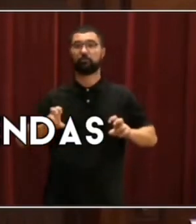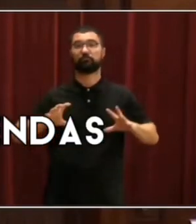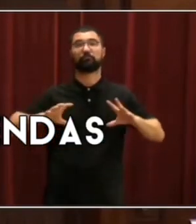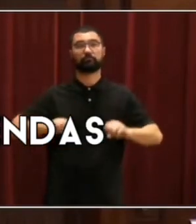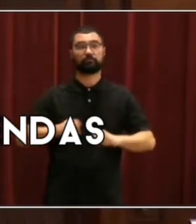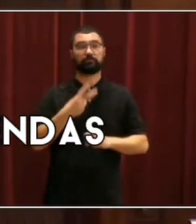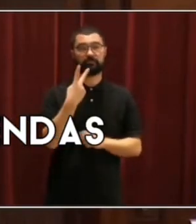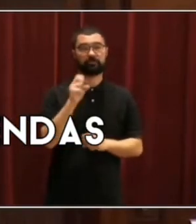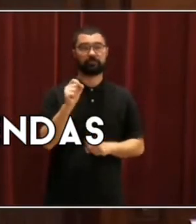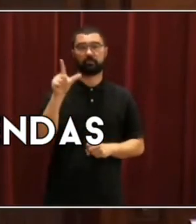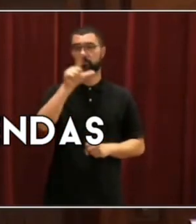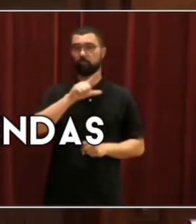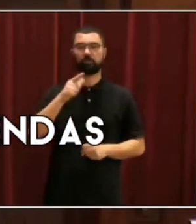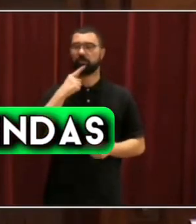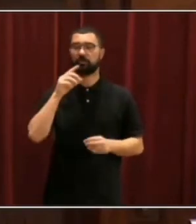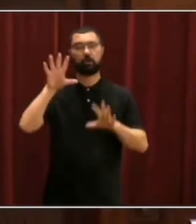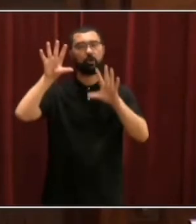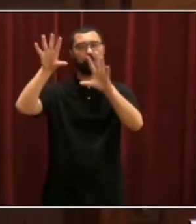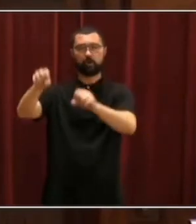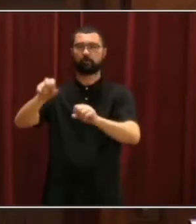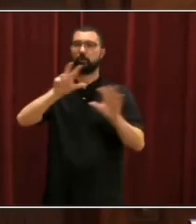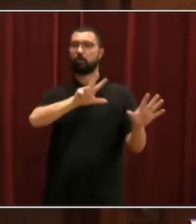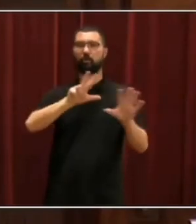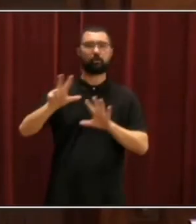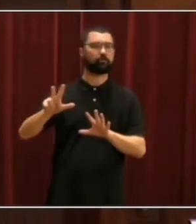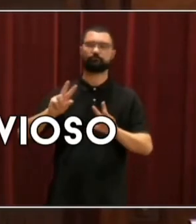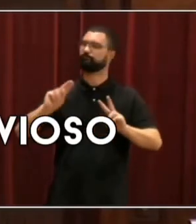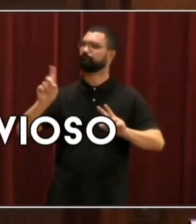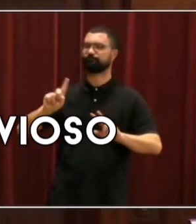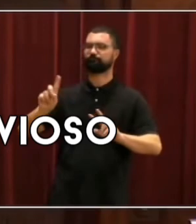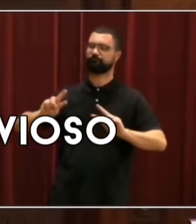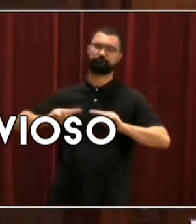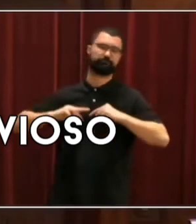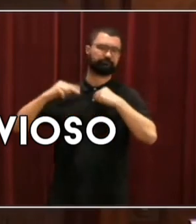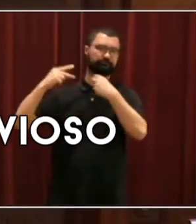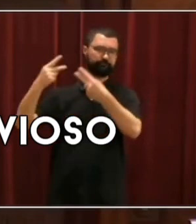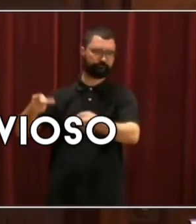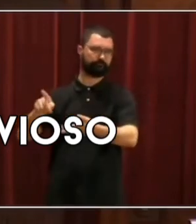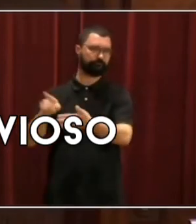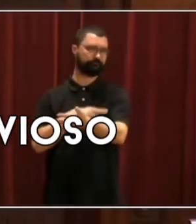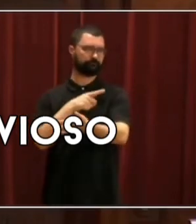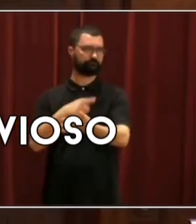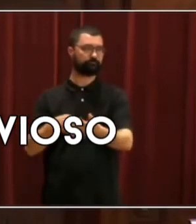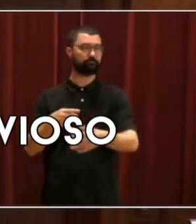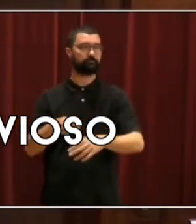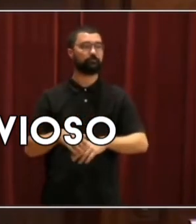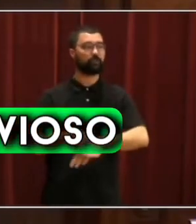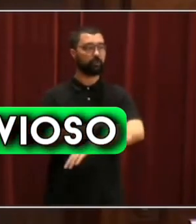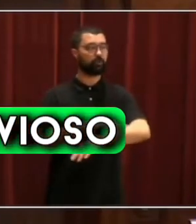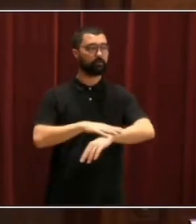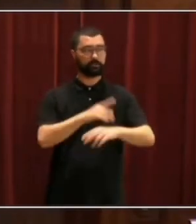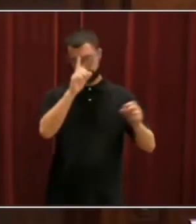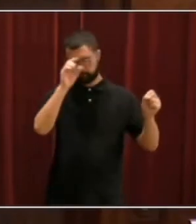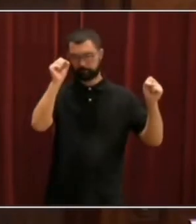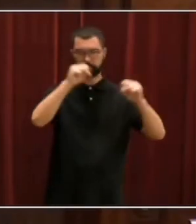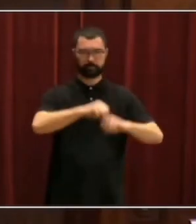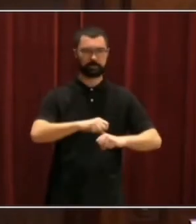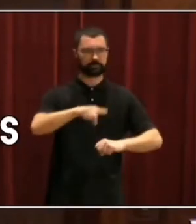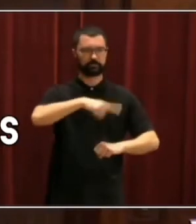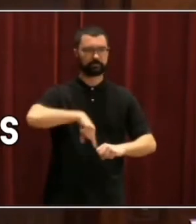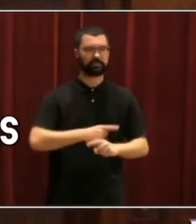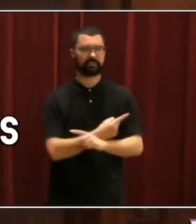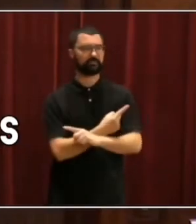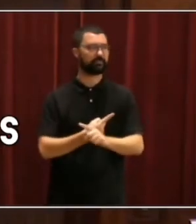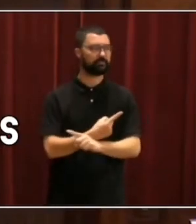desiste la compraventa de 88 viviendas de metresa y el gobierno del pac se pone nervioso